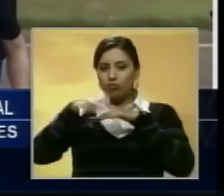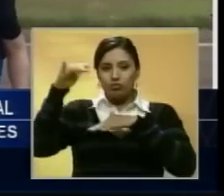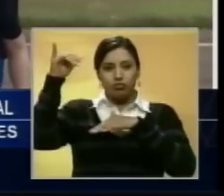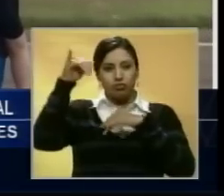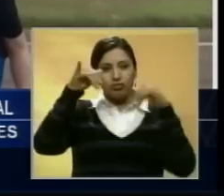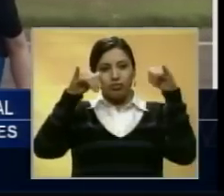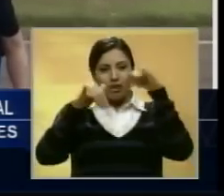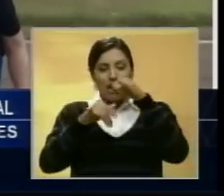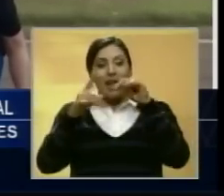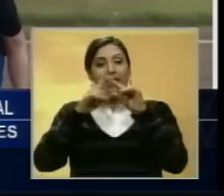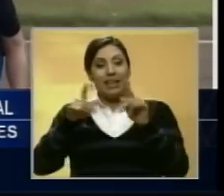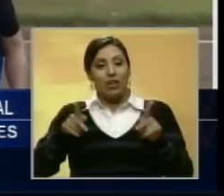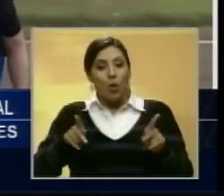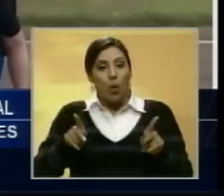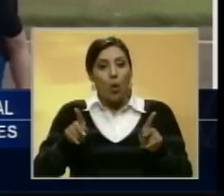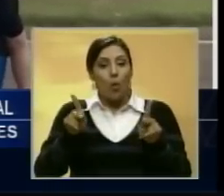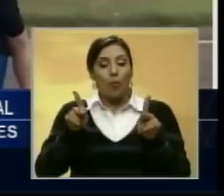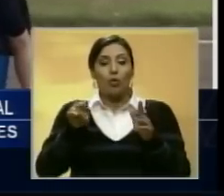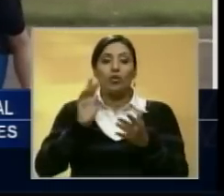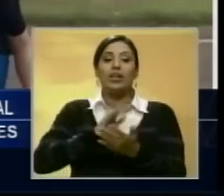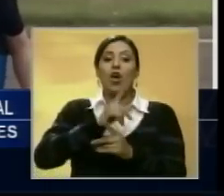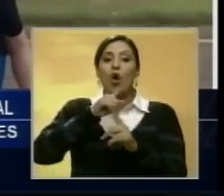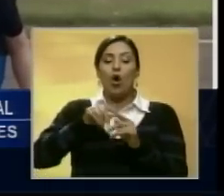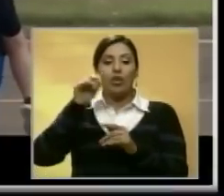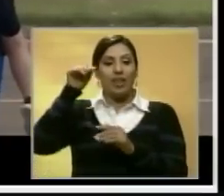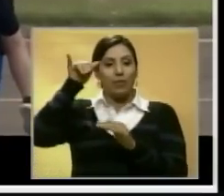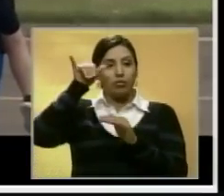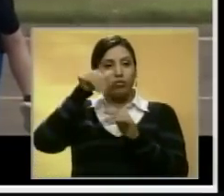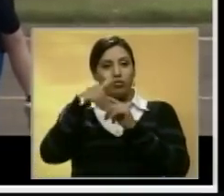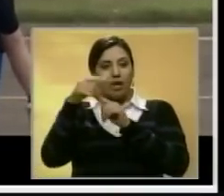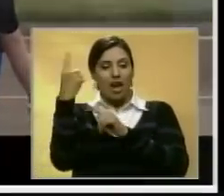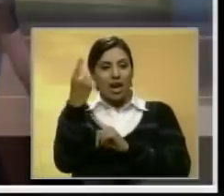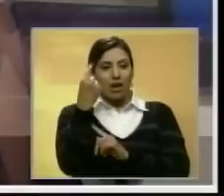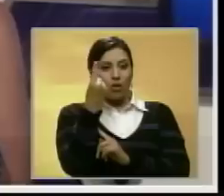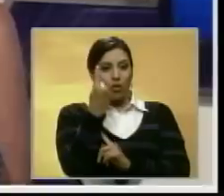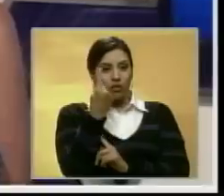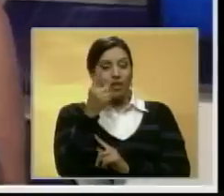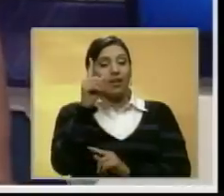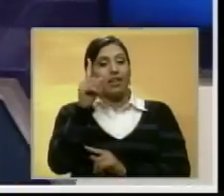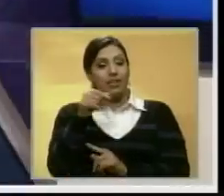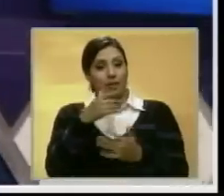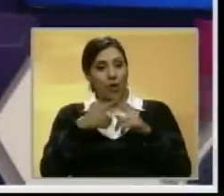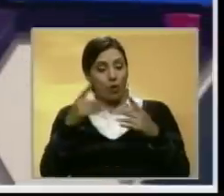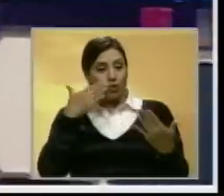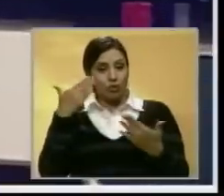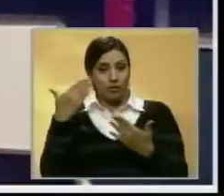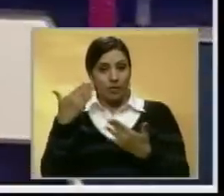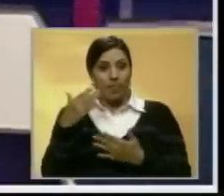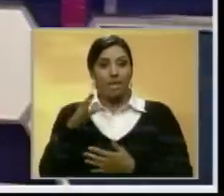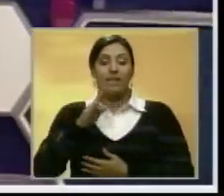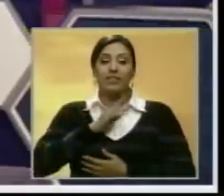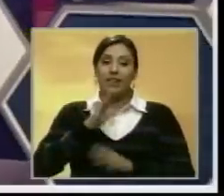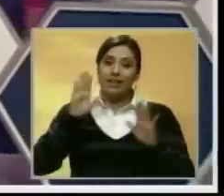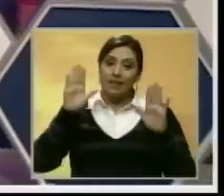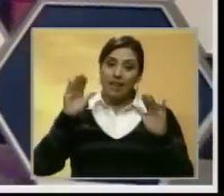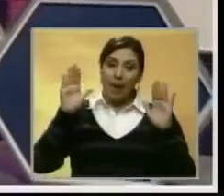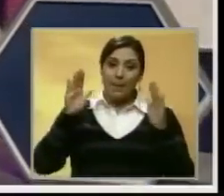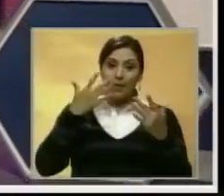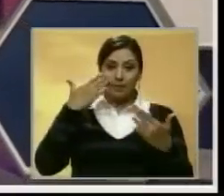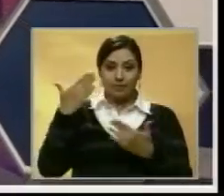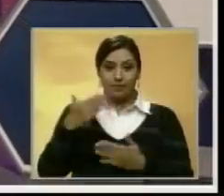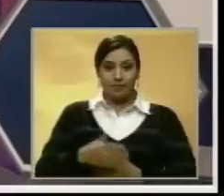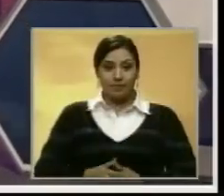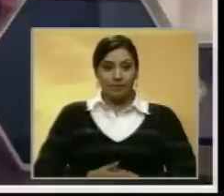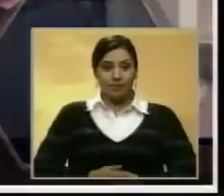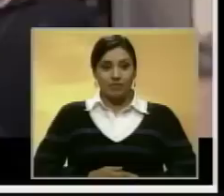y tuvo la oportunidad de subirse en una avioneta y un helicóptero. Y Lin-Manuel Miranda se despidió de